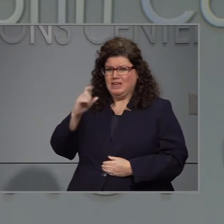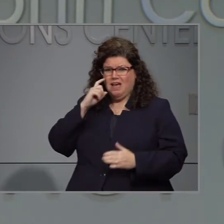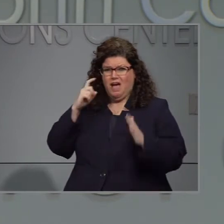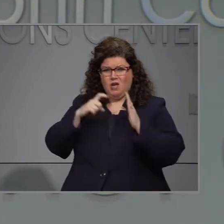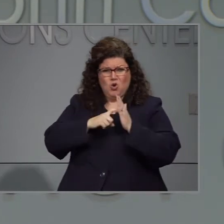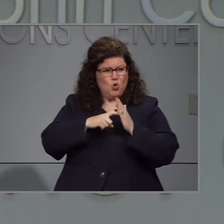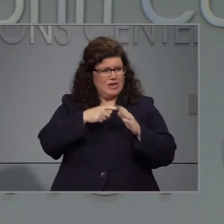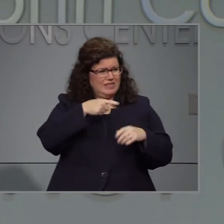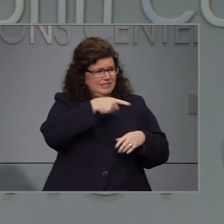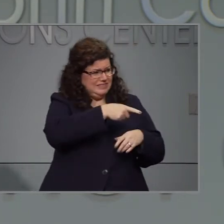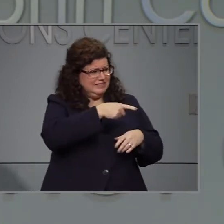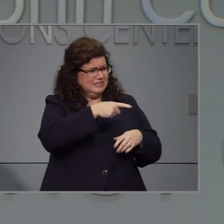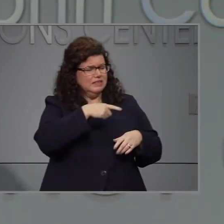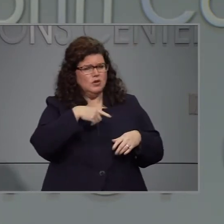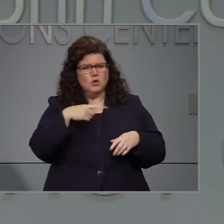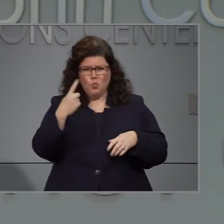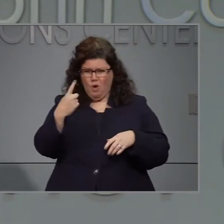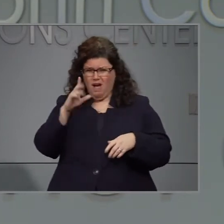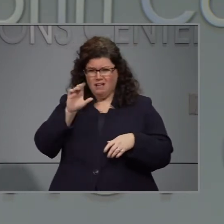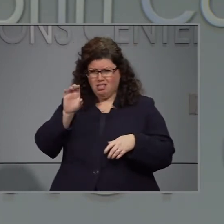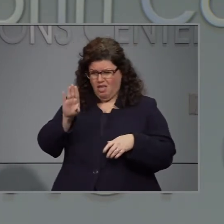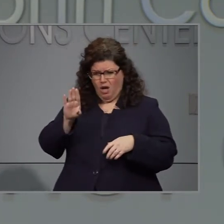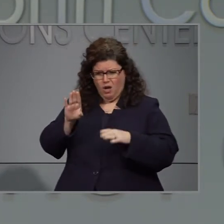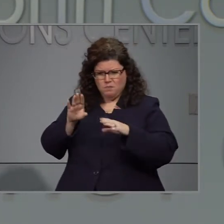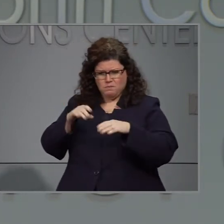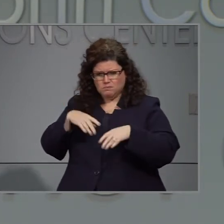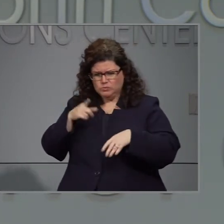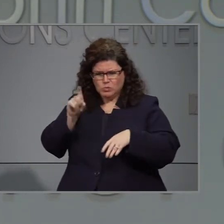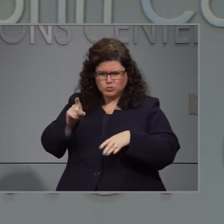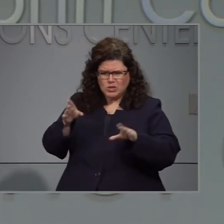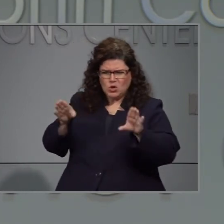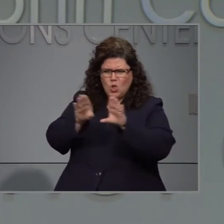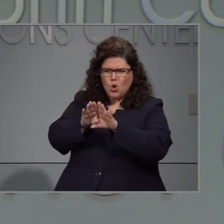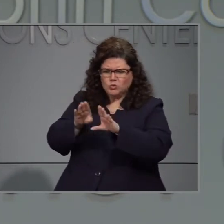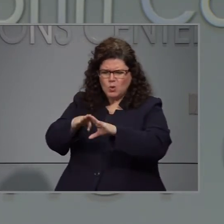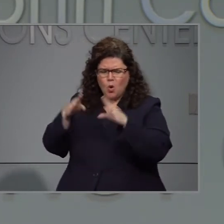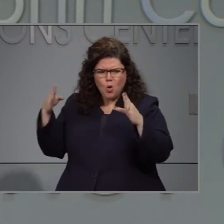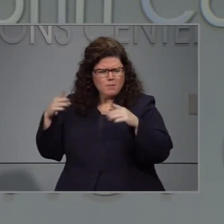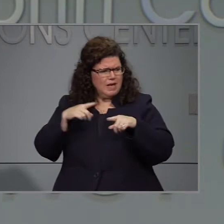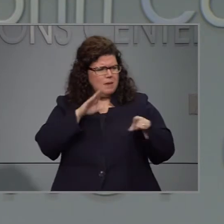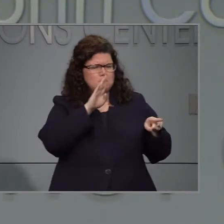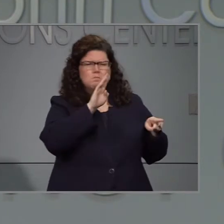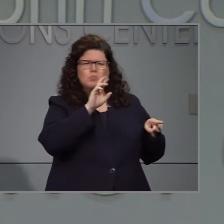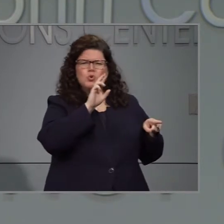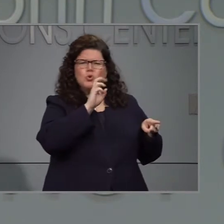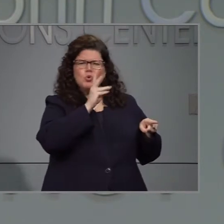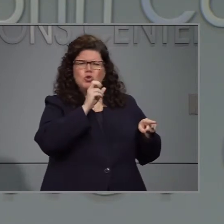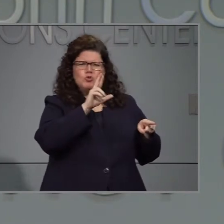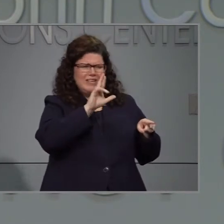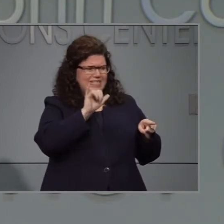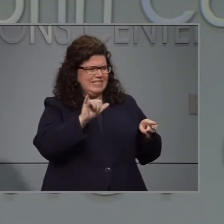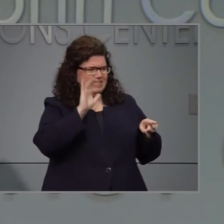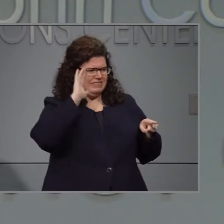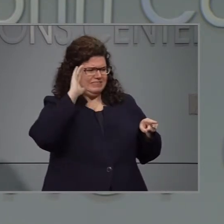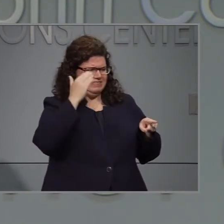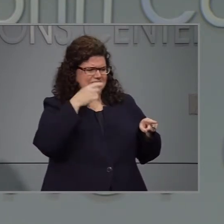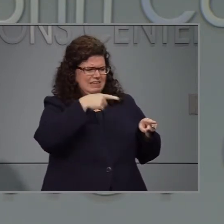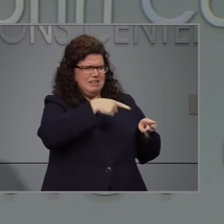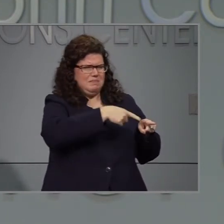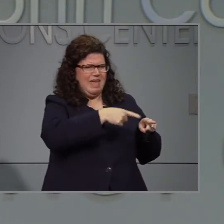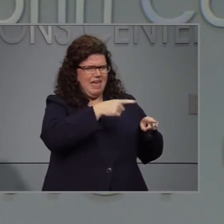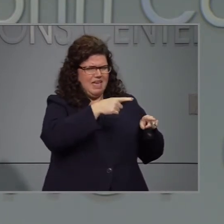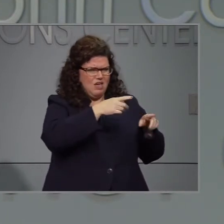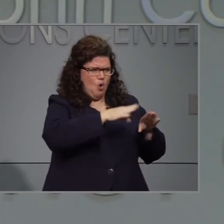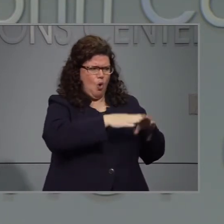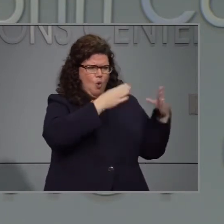cubrebocas y distanciamiento. Y en otro bar estaba cerrado. La diferencia